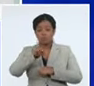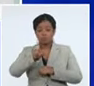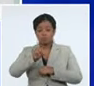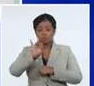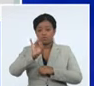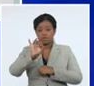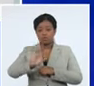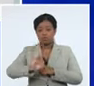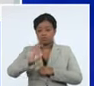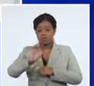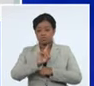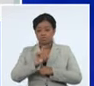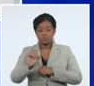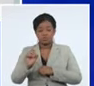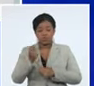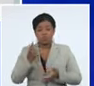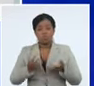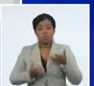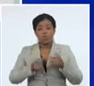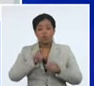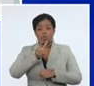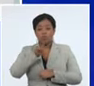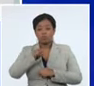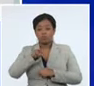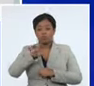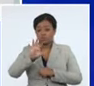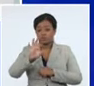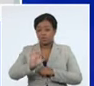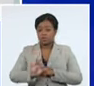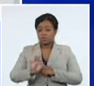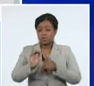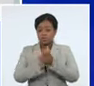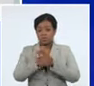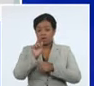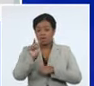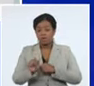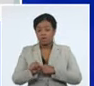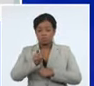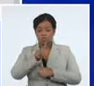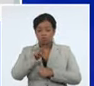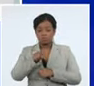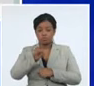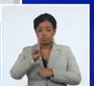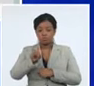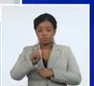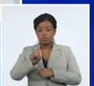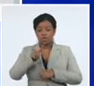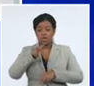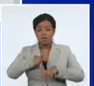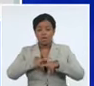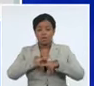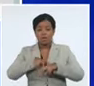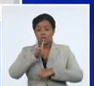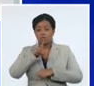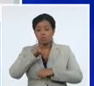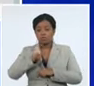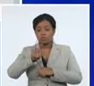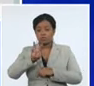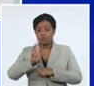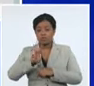2,7%, Cienfuegos el 2,5%, Mayabeque el 2,1%, La Habana 1,3%, Ciego de